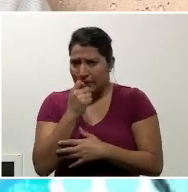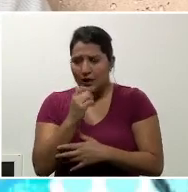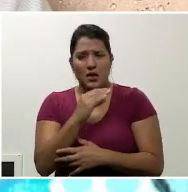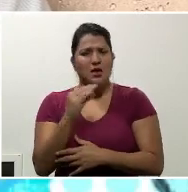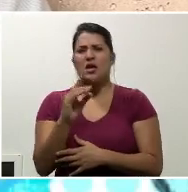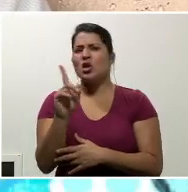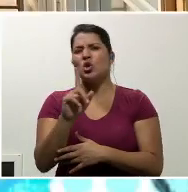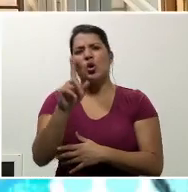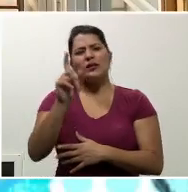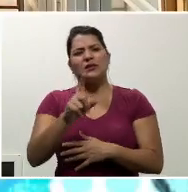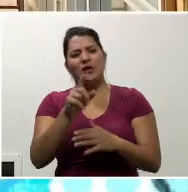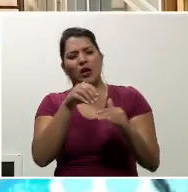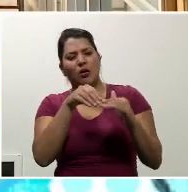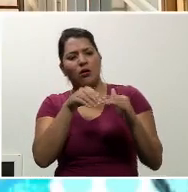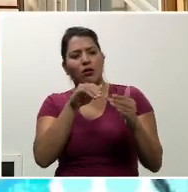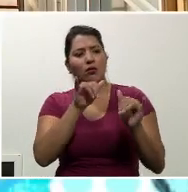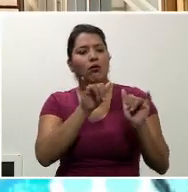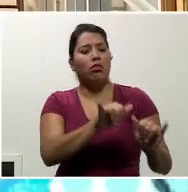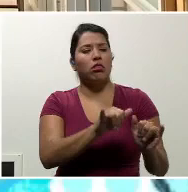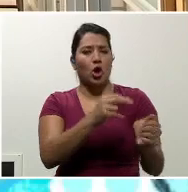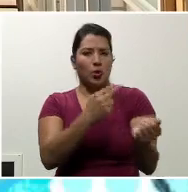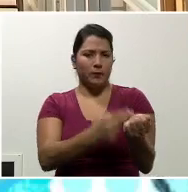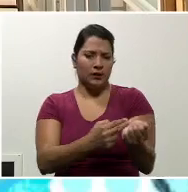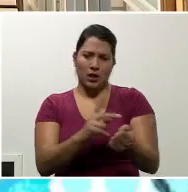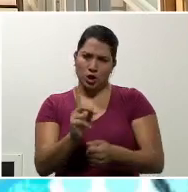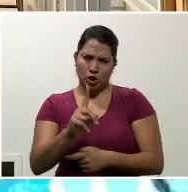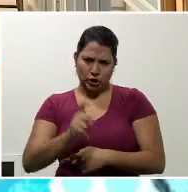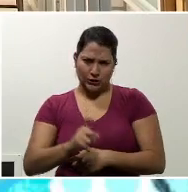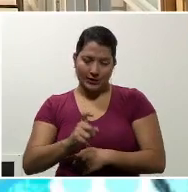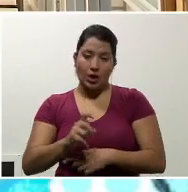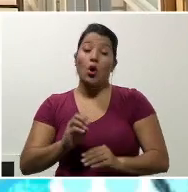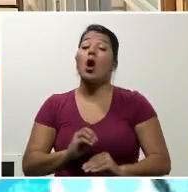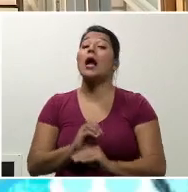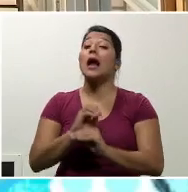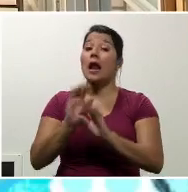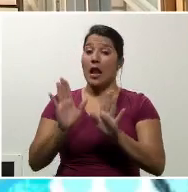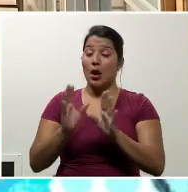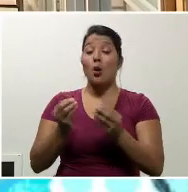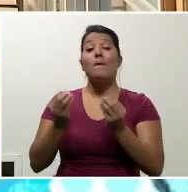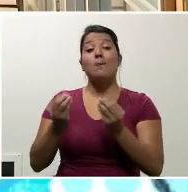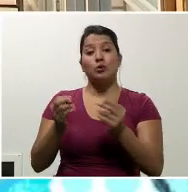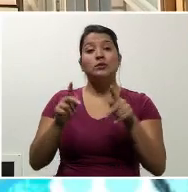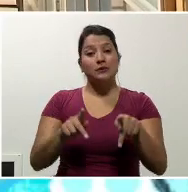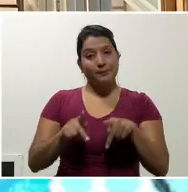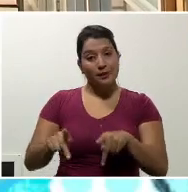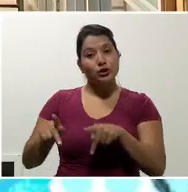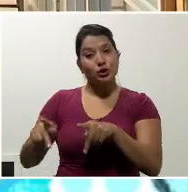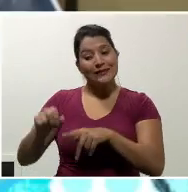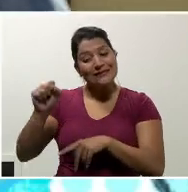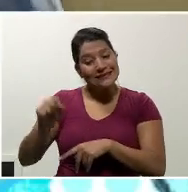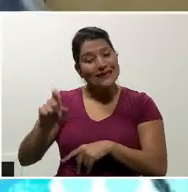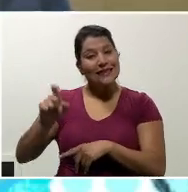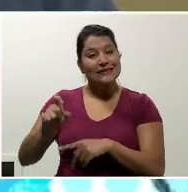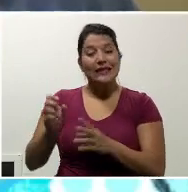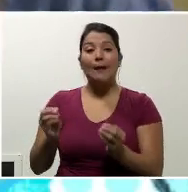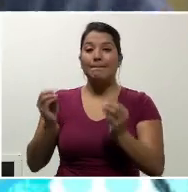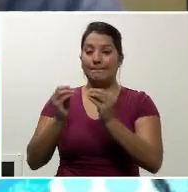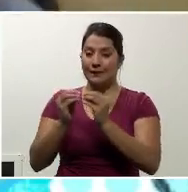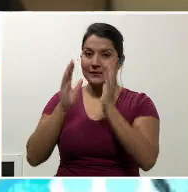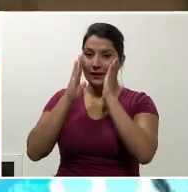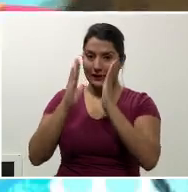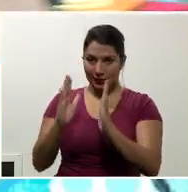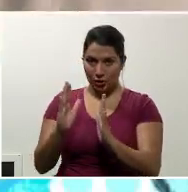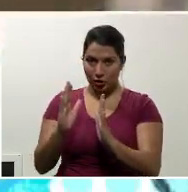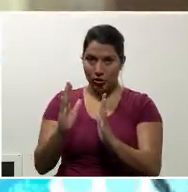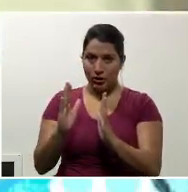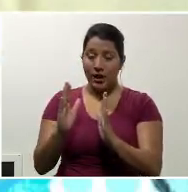metidos dentro de un hospital. Claro que hay un porcentaje de personas que en un momento determinado necesitan un poco más de atención. Esto lo